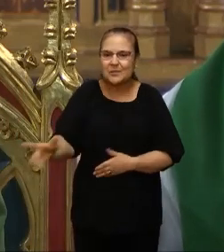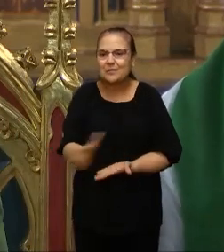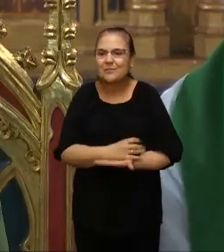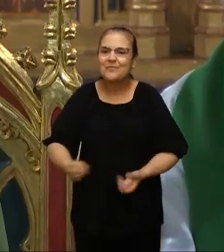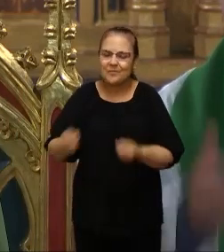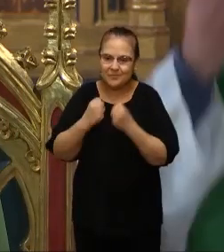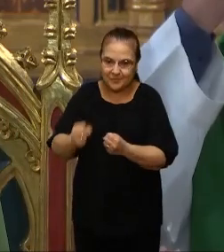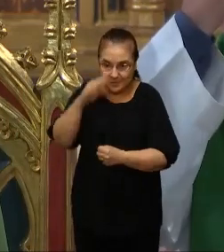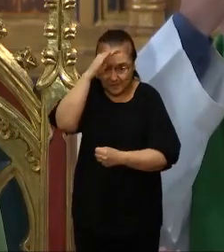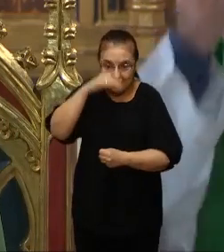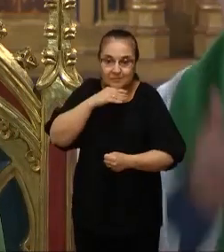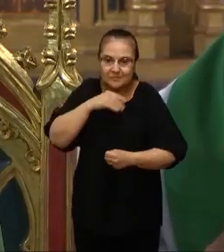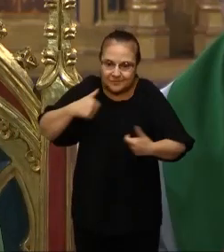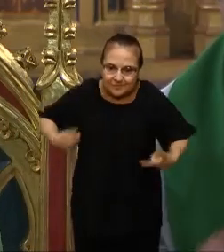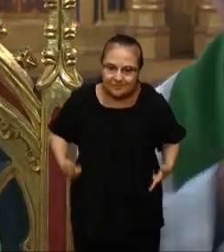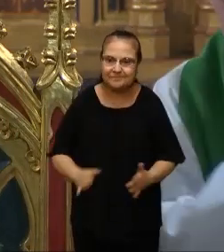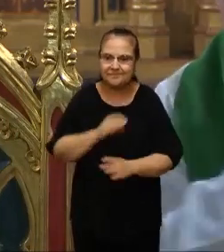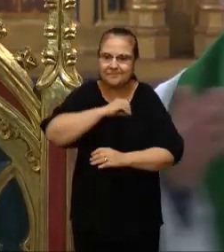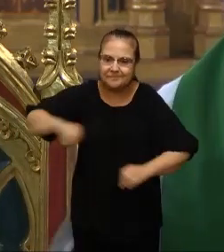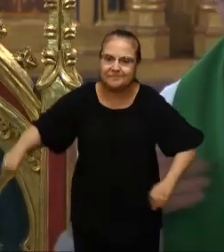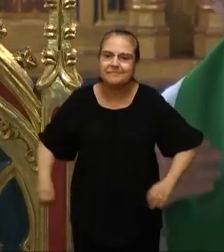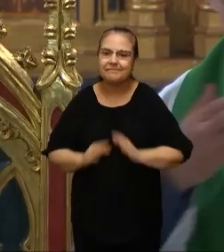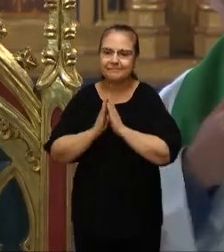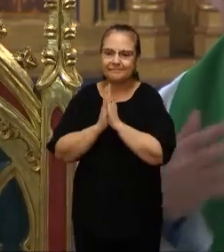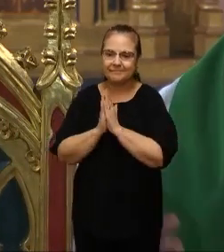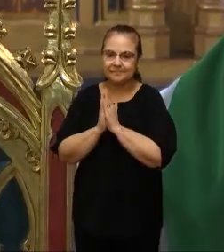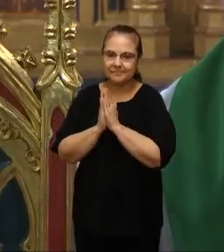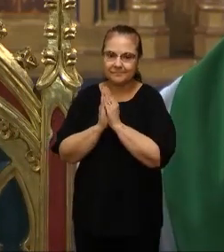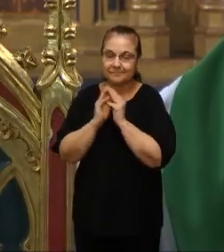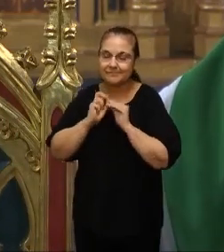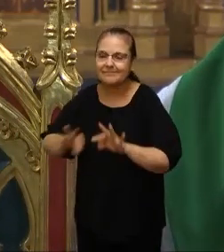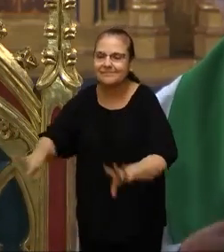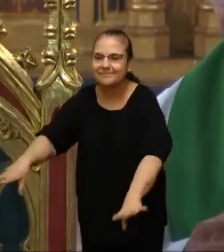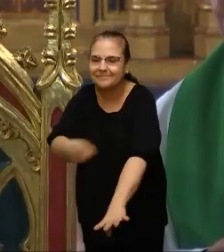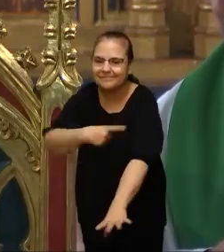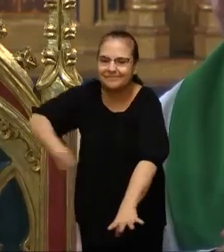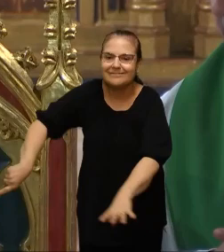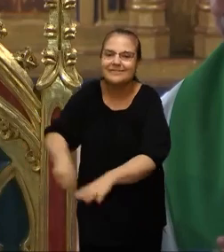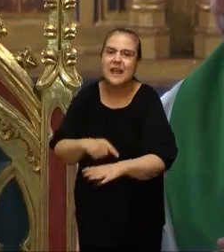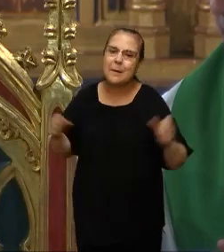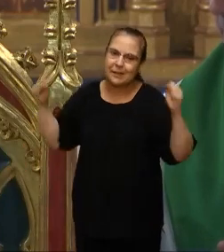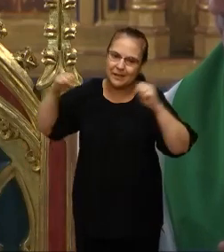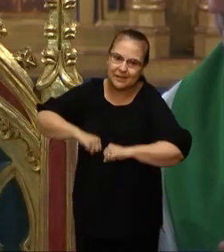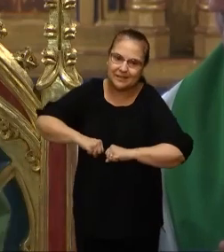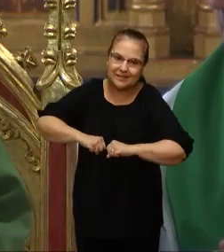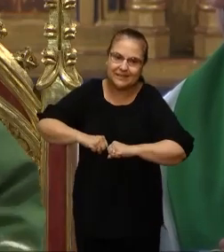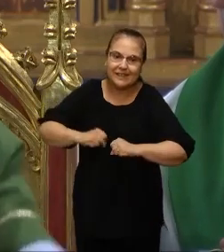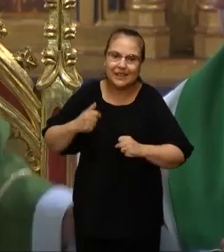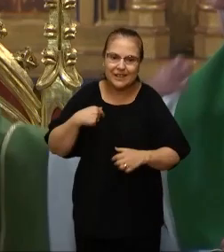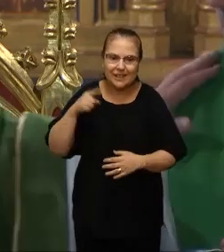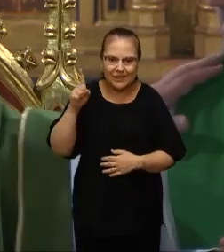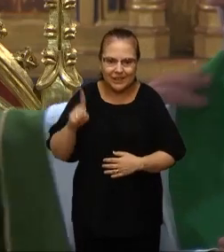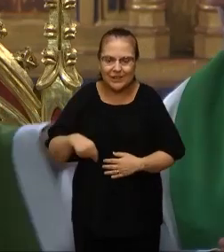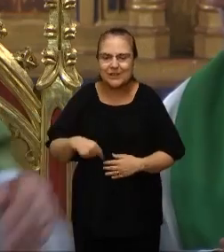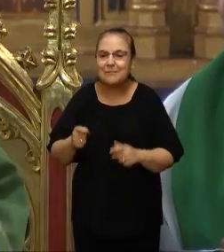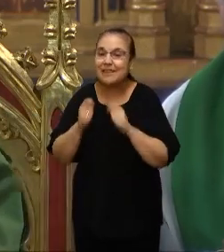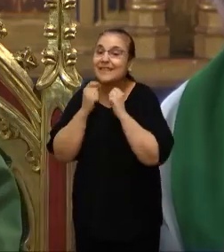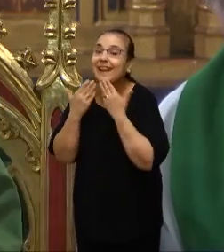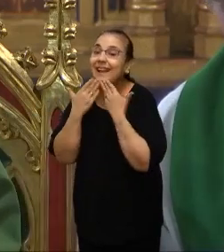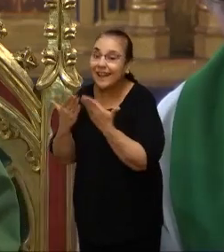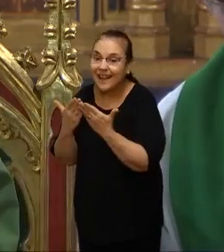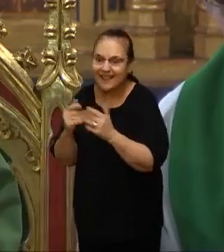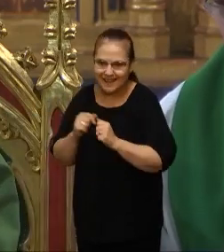Dios Todopoderoso, Padre, Hijo y Espíritu Santo, descienda sobre vosotros. Yo también doy las gracias aquí